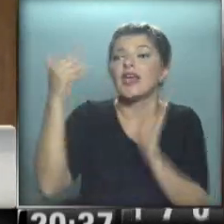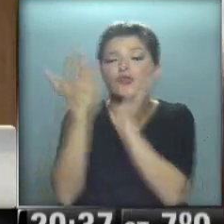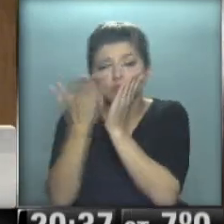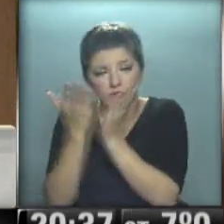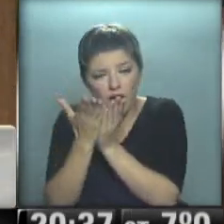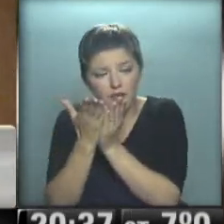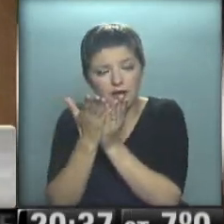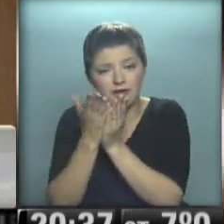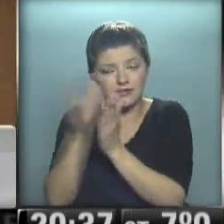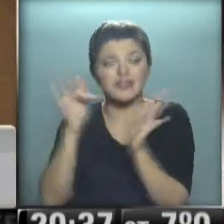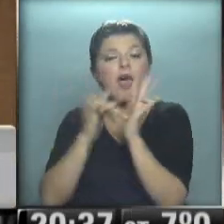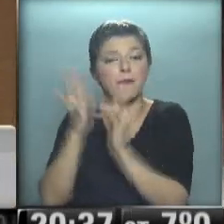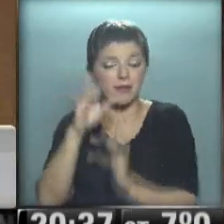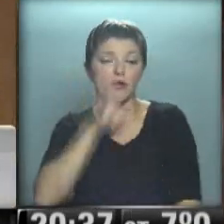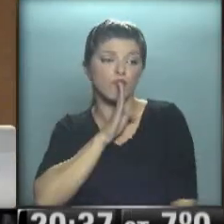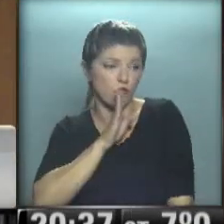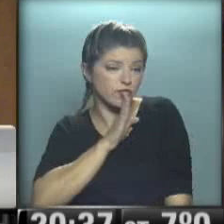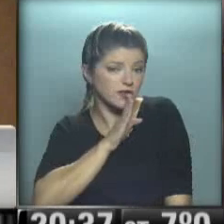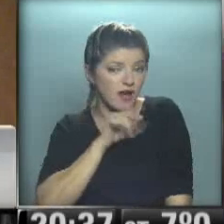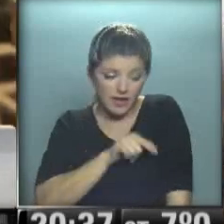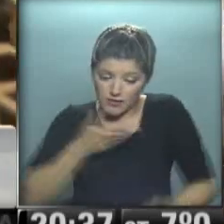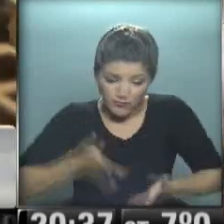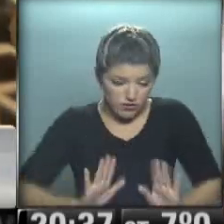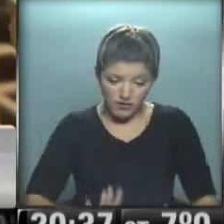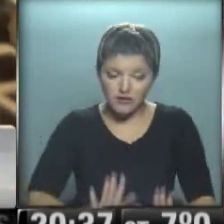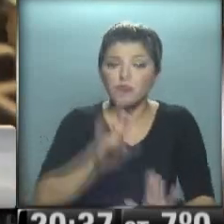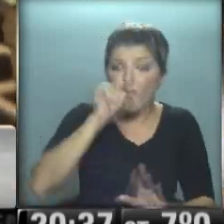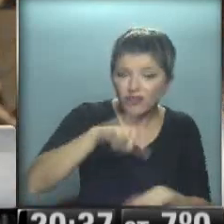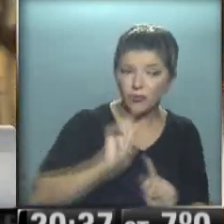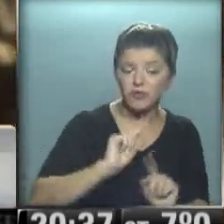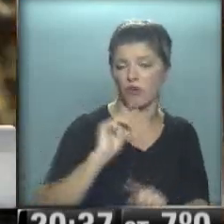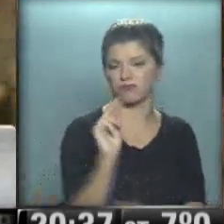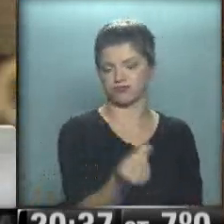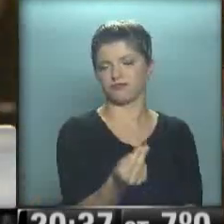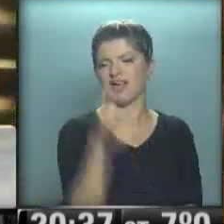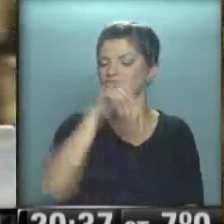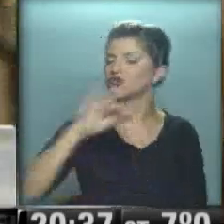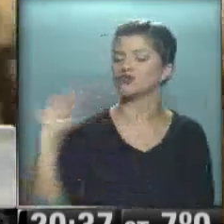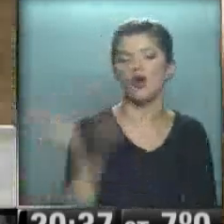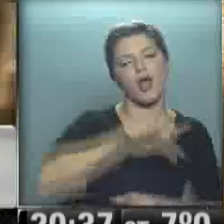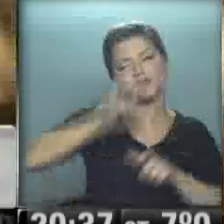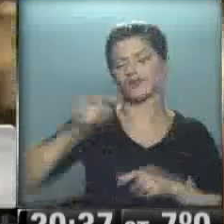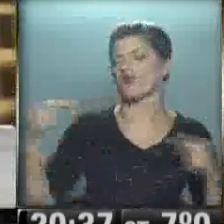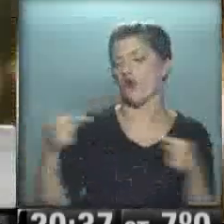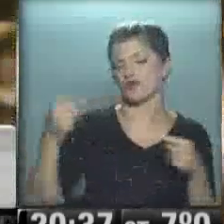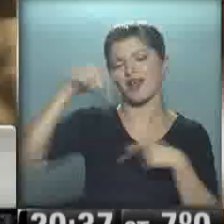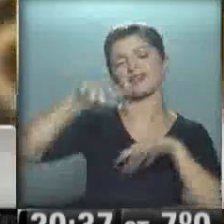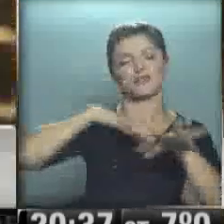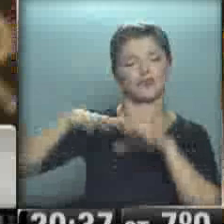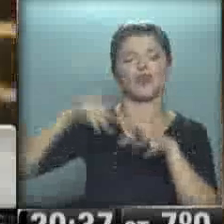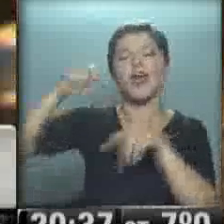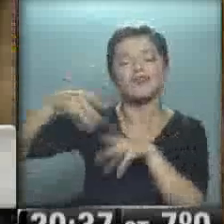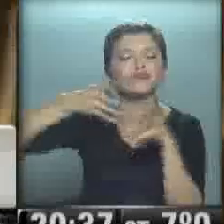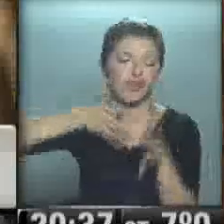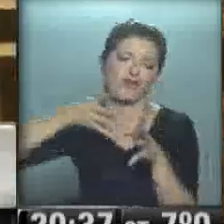sagrados y haber nacido judíos. Y esto revela a cualquier ser humano. Esto es un acto de terrorismo que